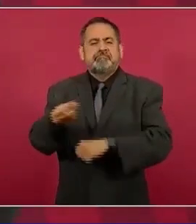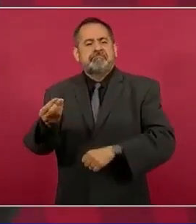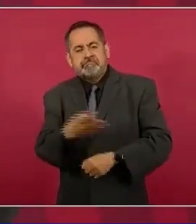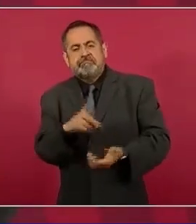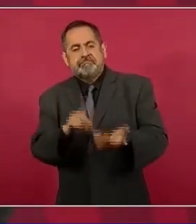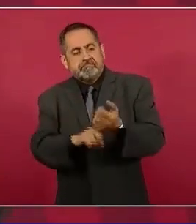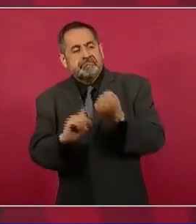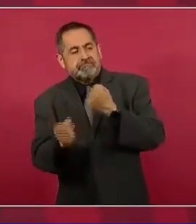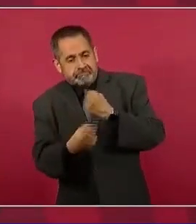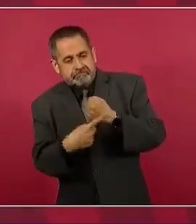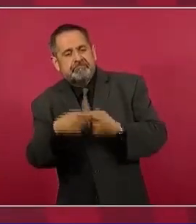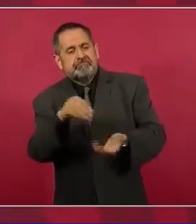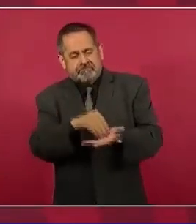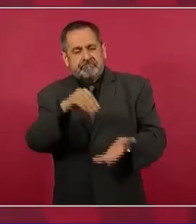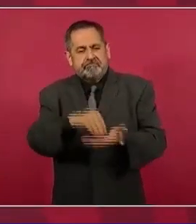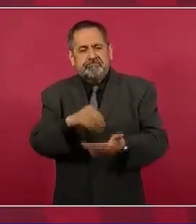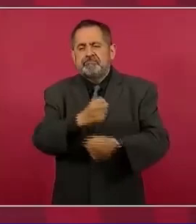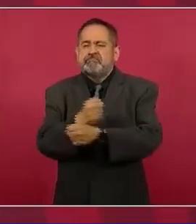Y es hasta